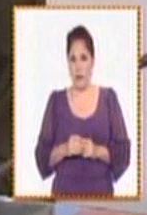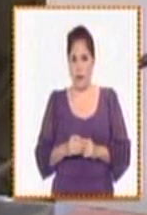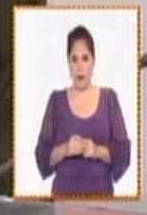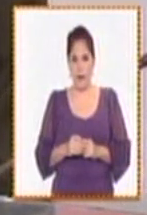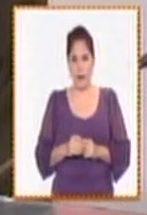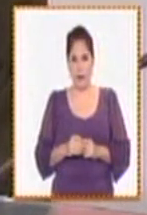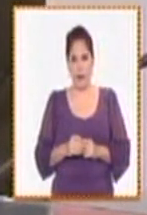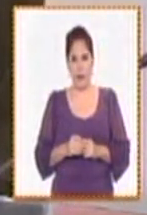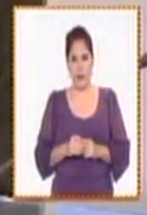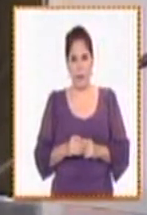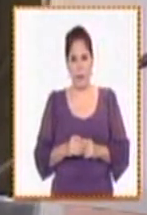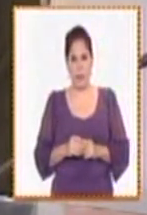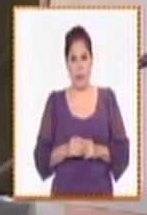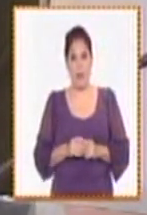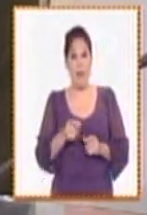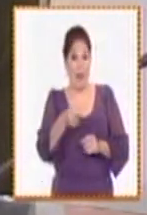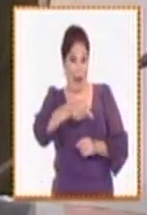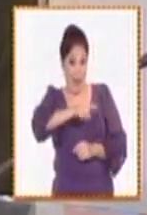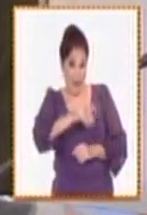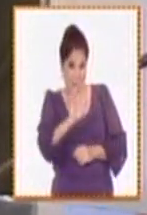general, Randy, se aseguraron